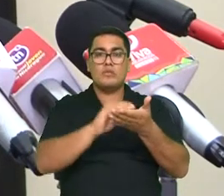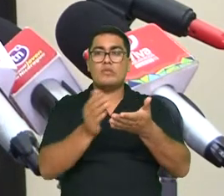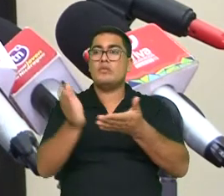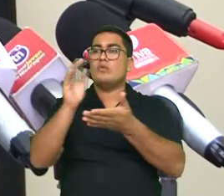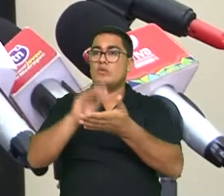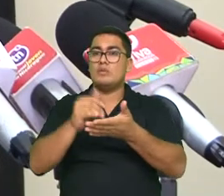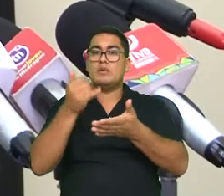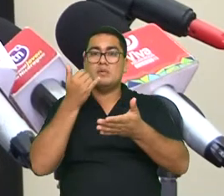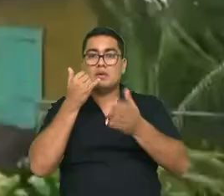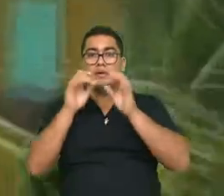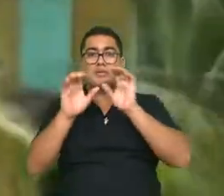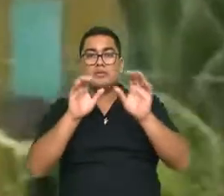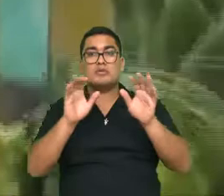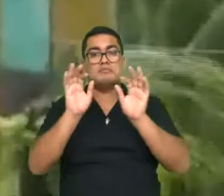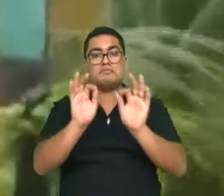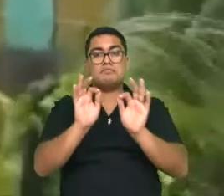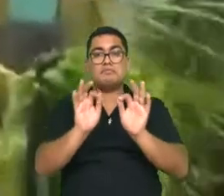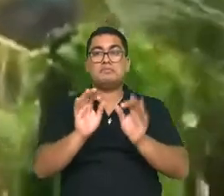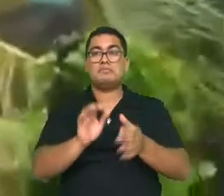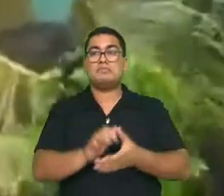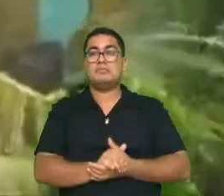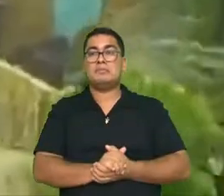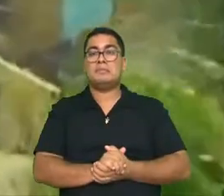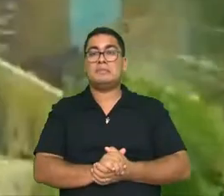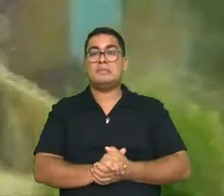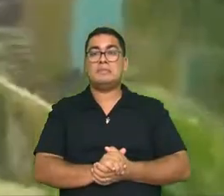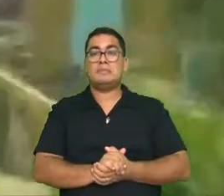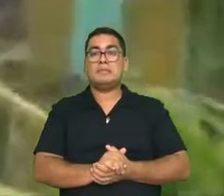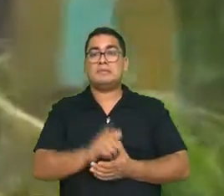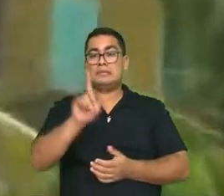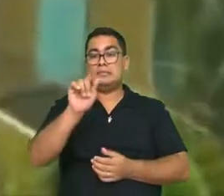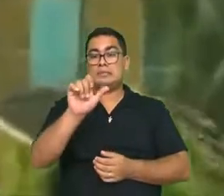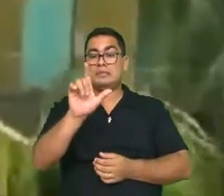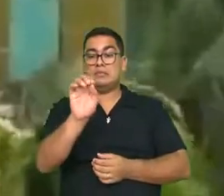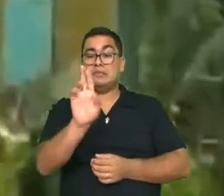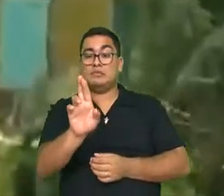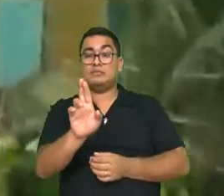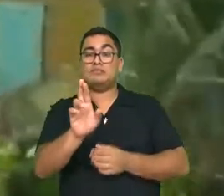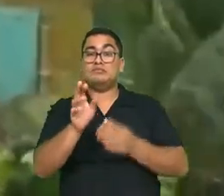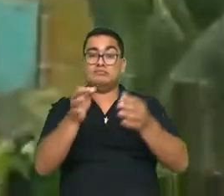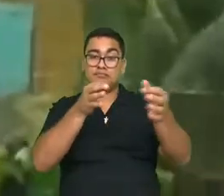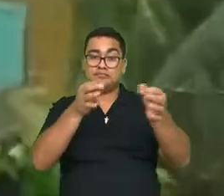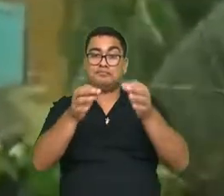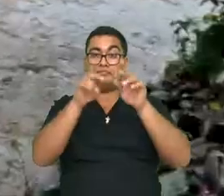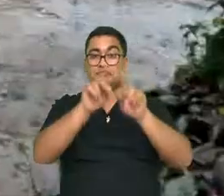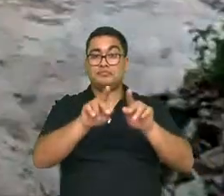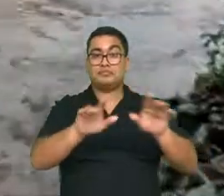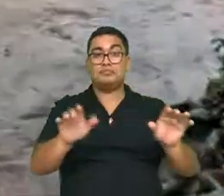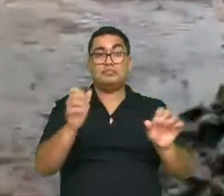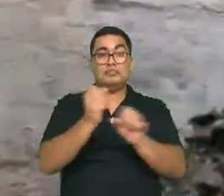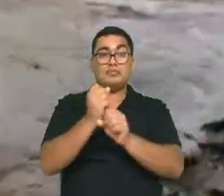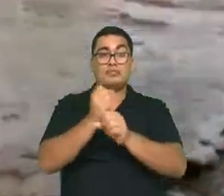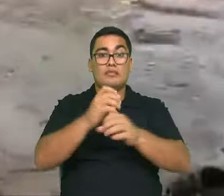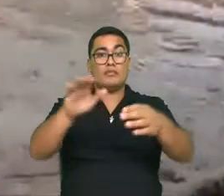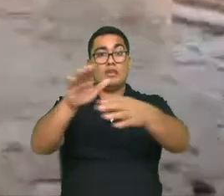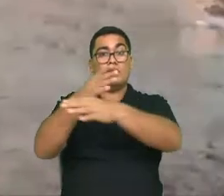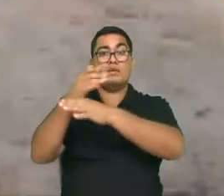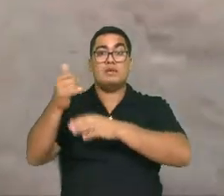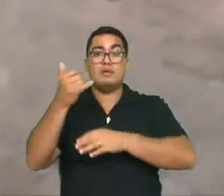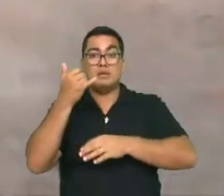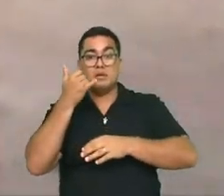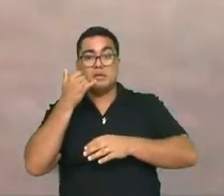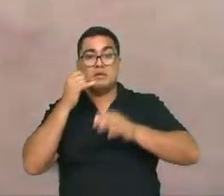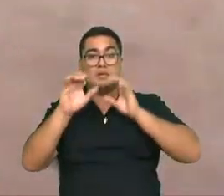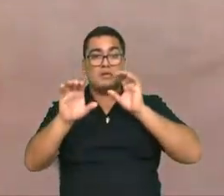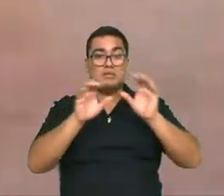de telecomunicaciones. El seguimiento minucioso de Telcor a los planes de contingencia elaborados con los operadores del servicio de